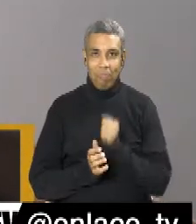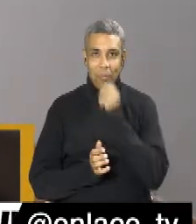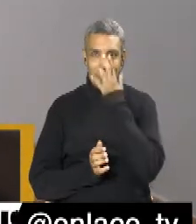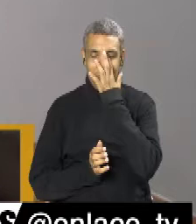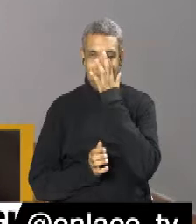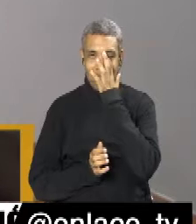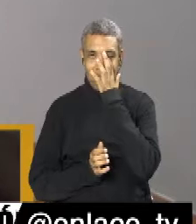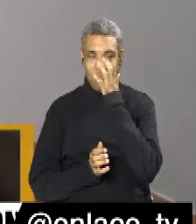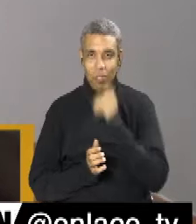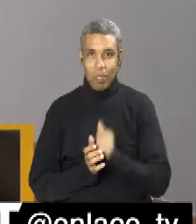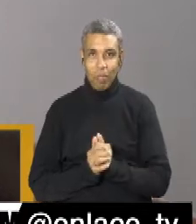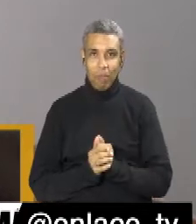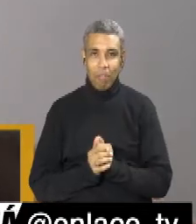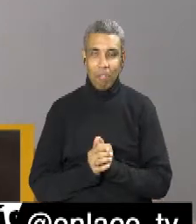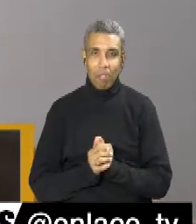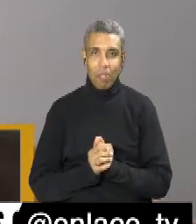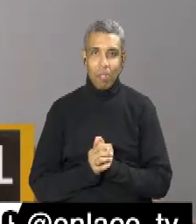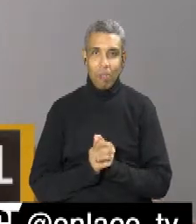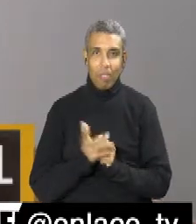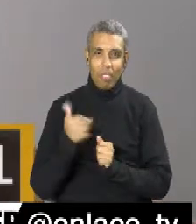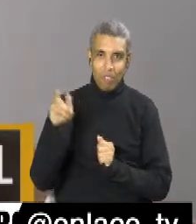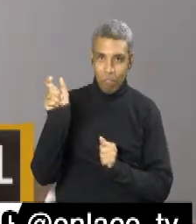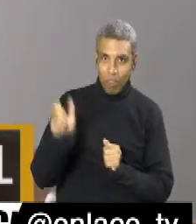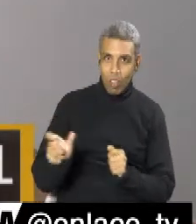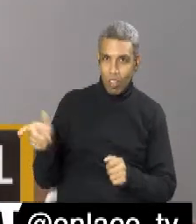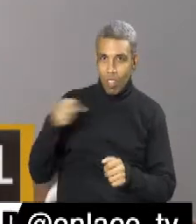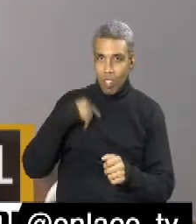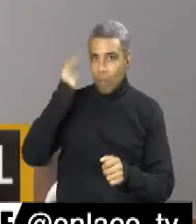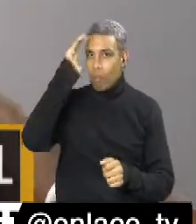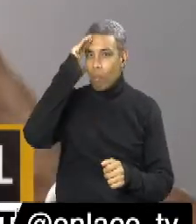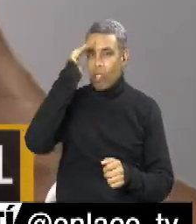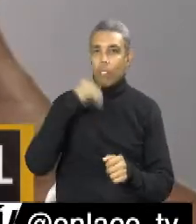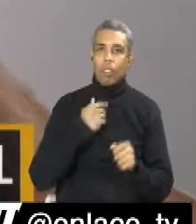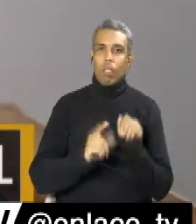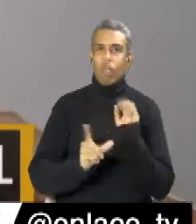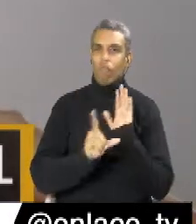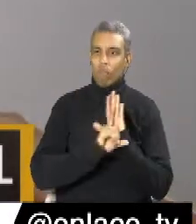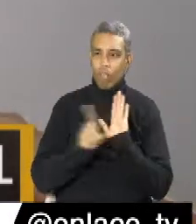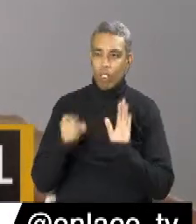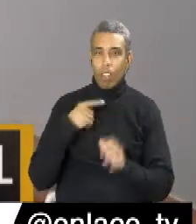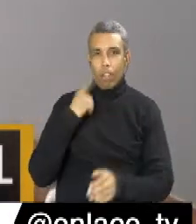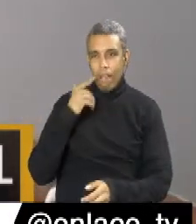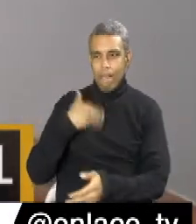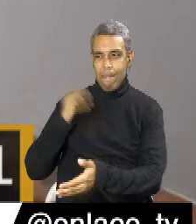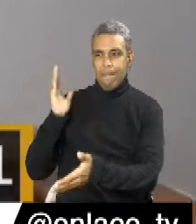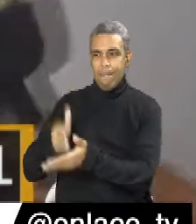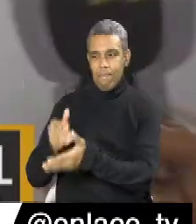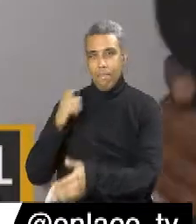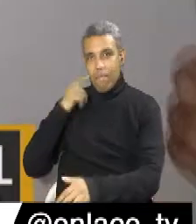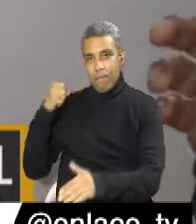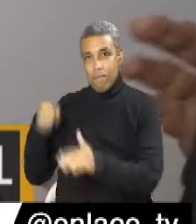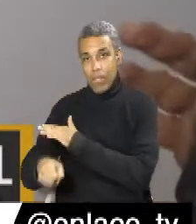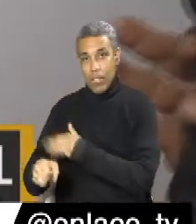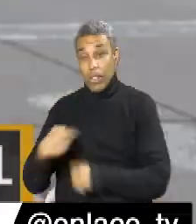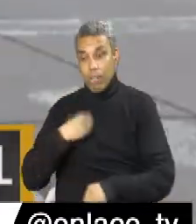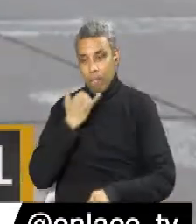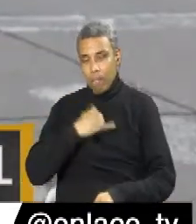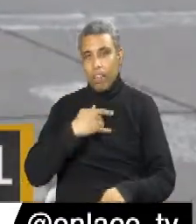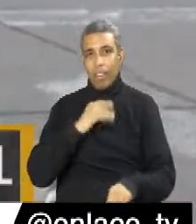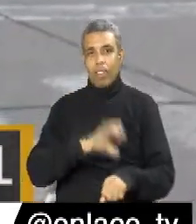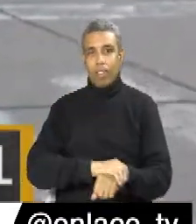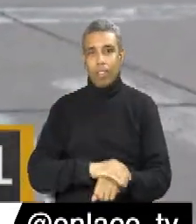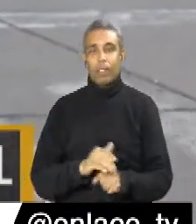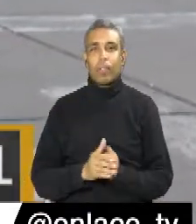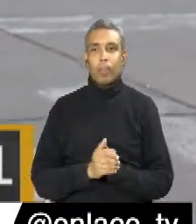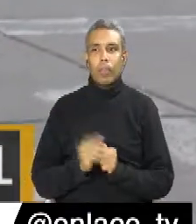inicialmente por ataque a funcionario público. Ya posterior a esto, la autoridad judicial le imputará otros cargos. El agente de policía herido se